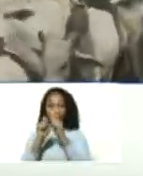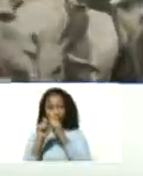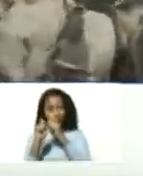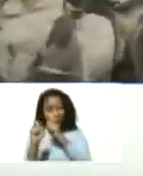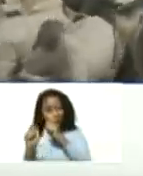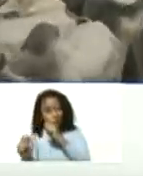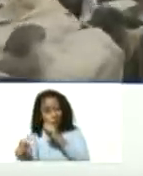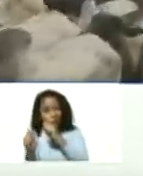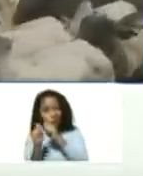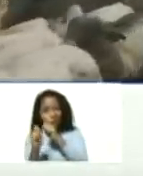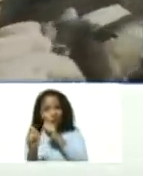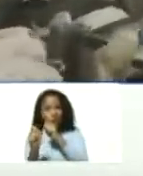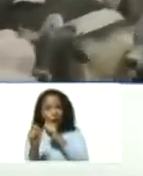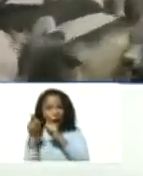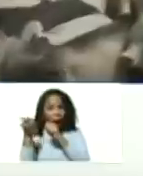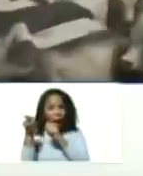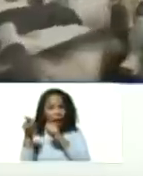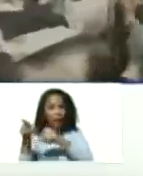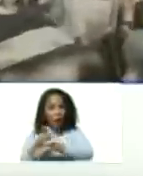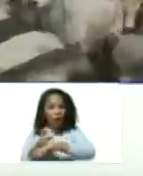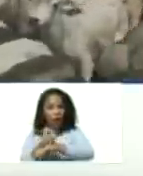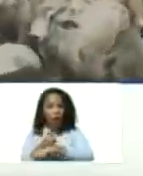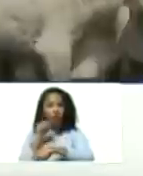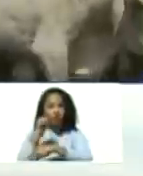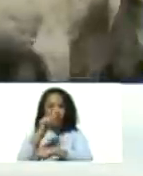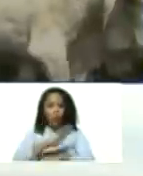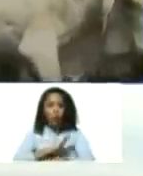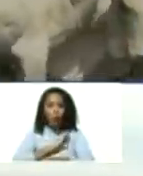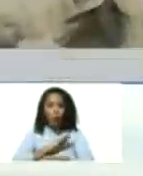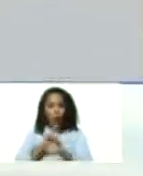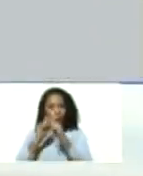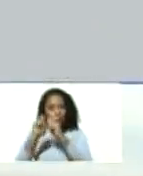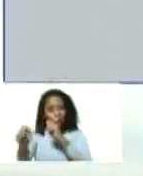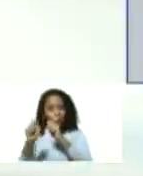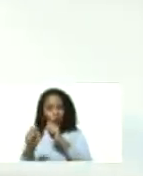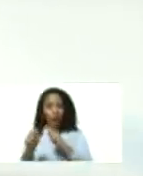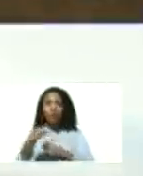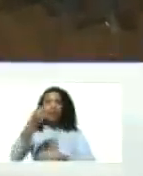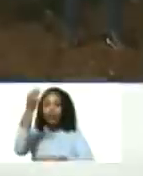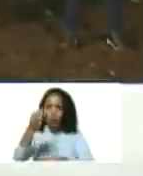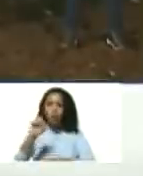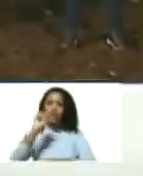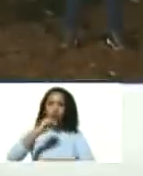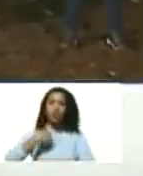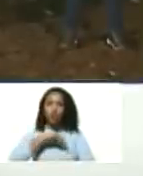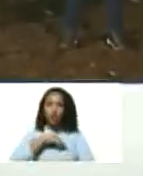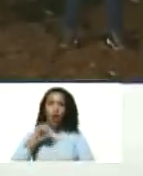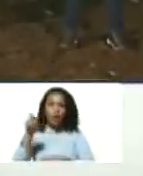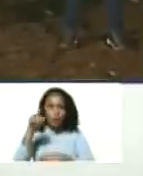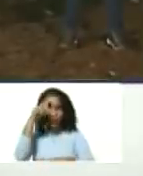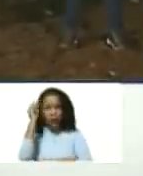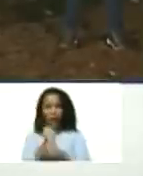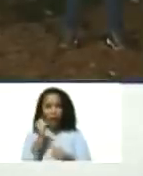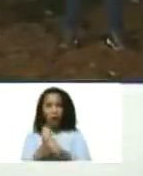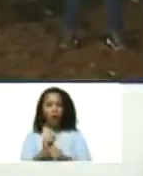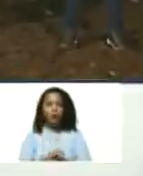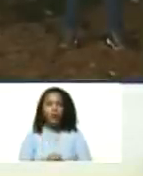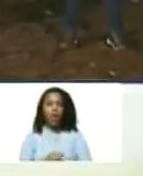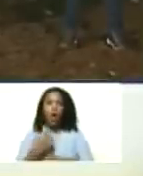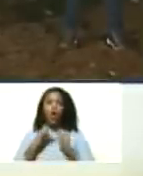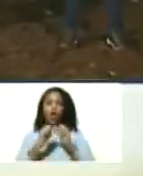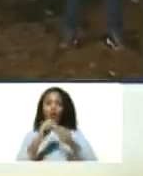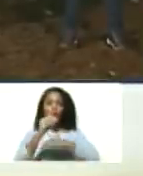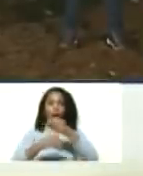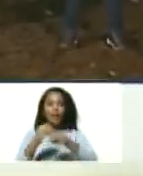gobernador meter la lupa puro presidente seguro que si estamos en ahora que bueno sigamos viendo